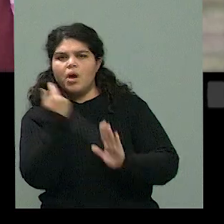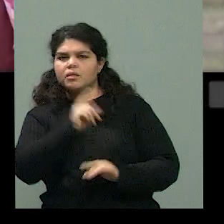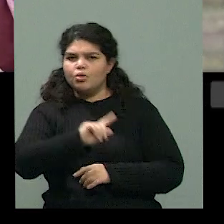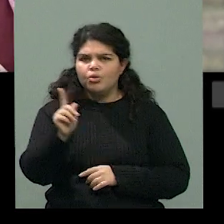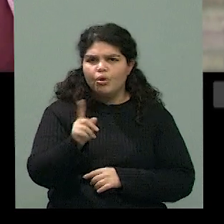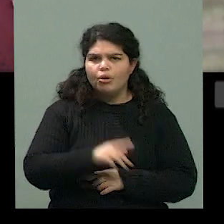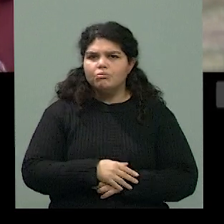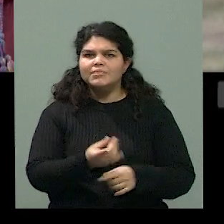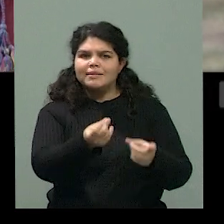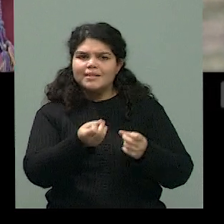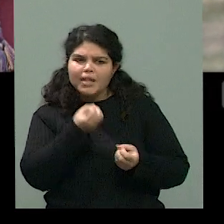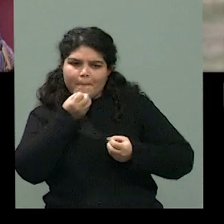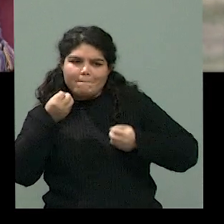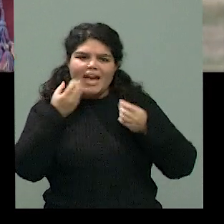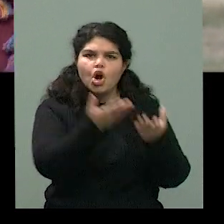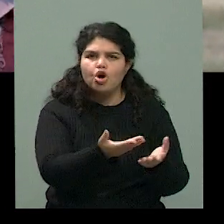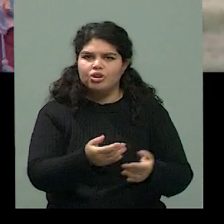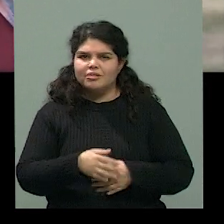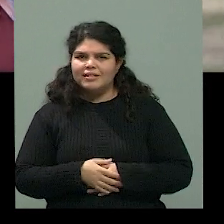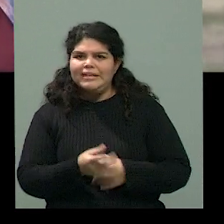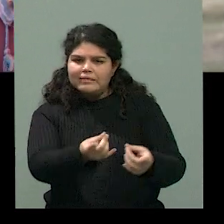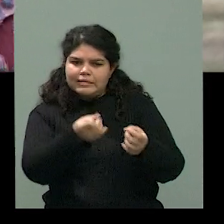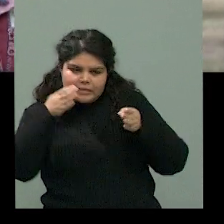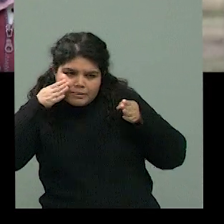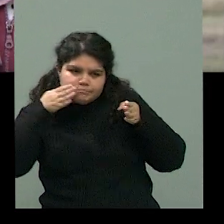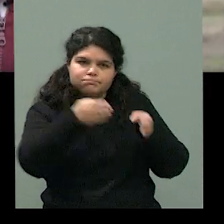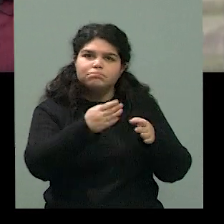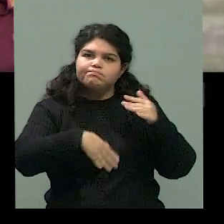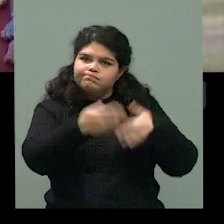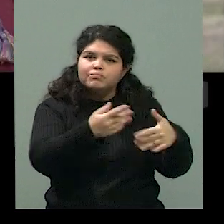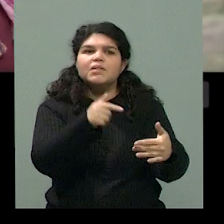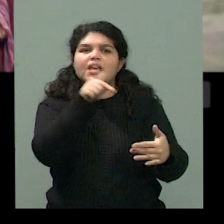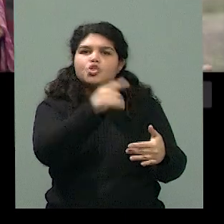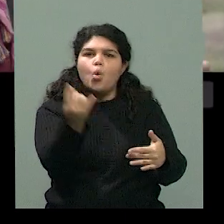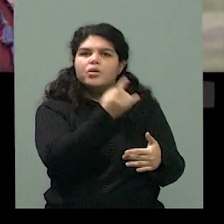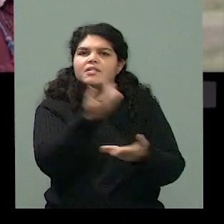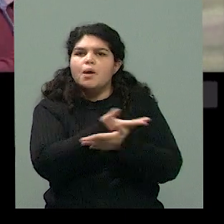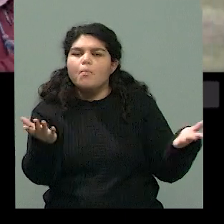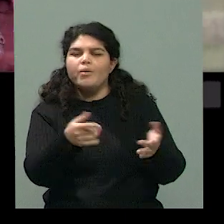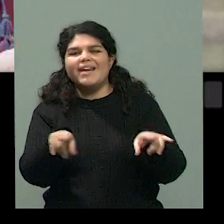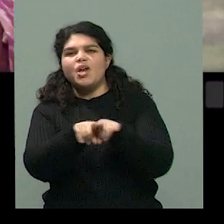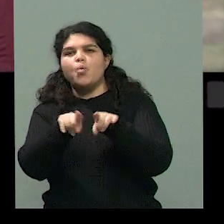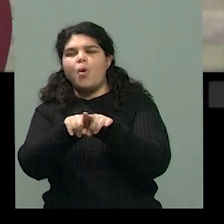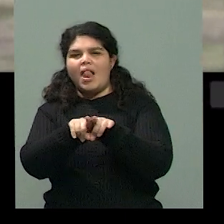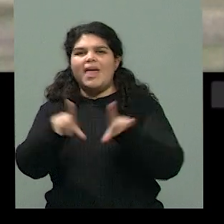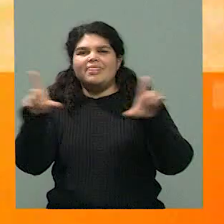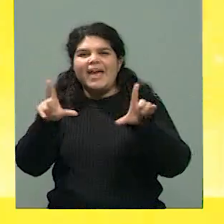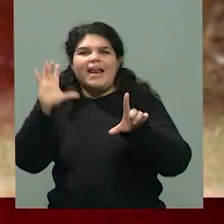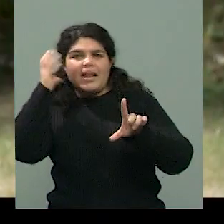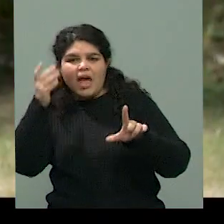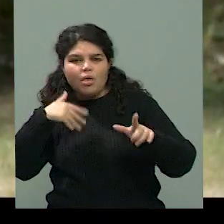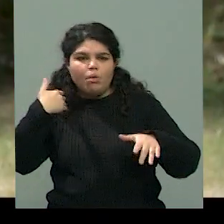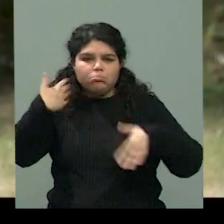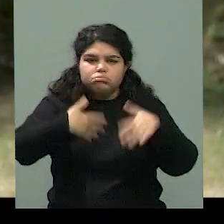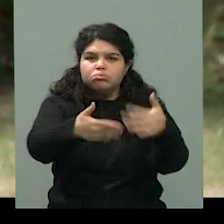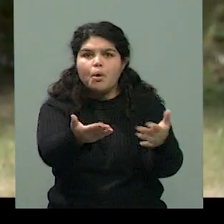mejorarlo. Es lo mismo que los medios públicos, son muy importantes. Entonces, no es borrarlo de un plumazo, sino que funcione.